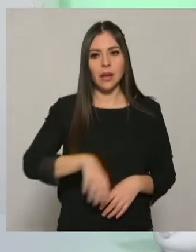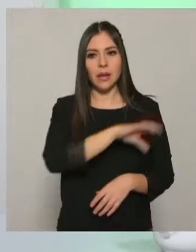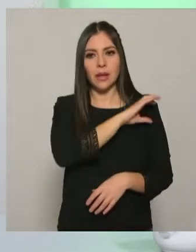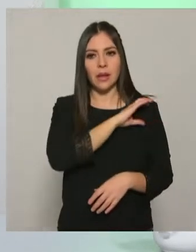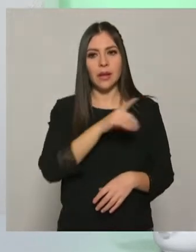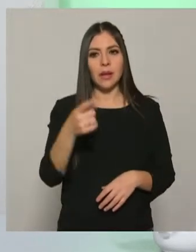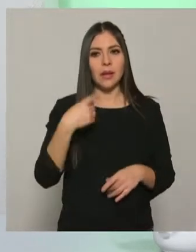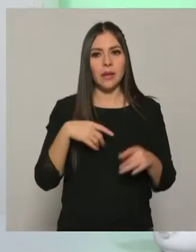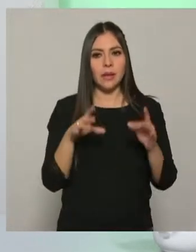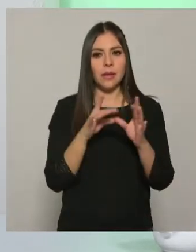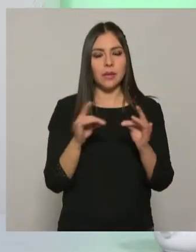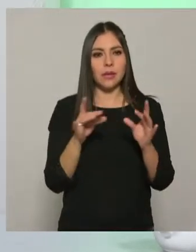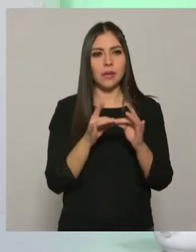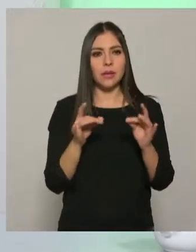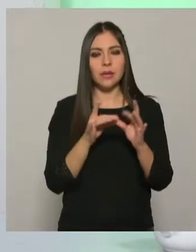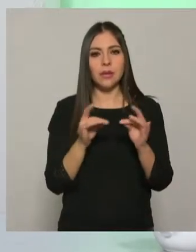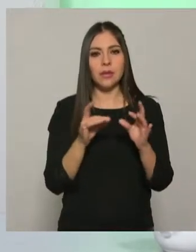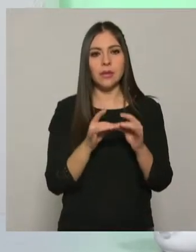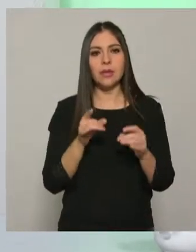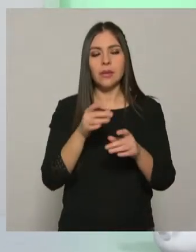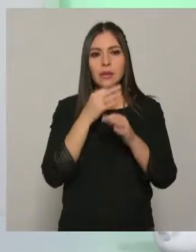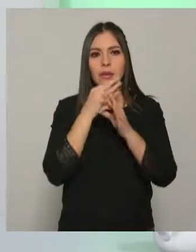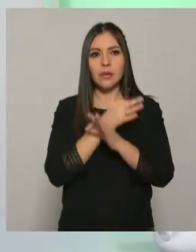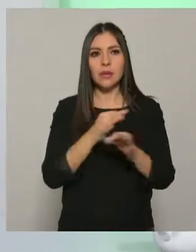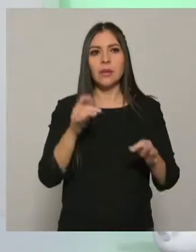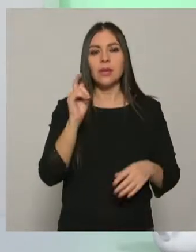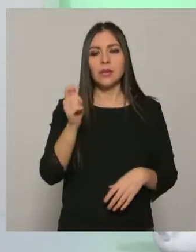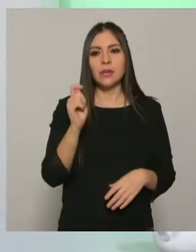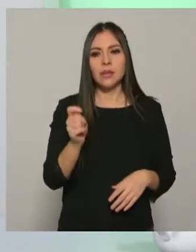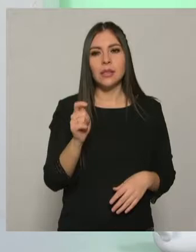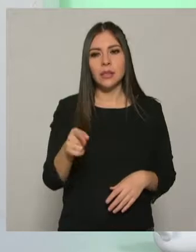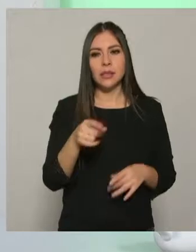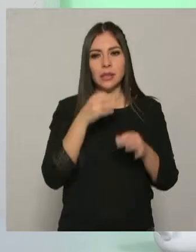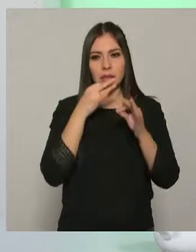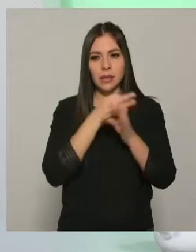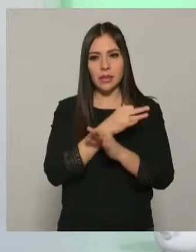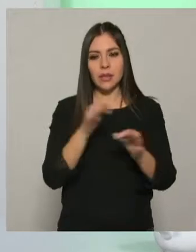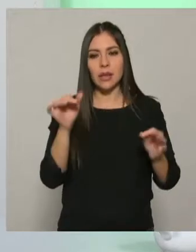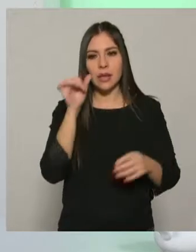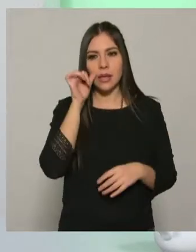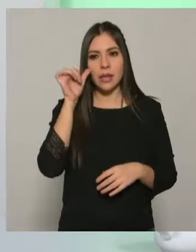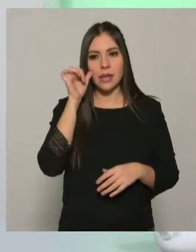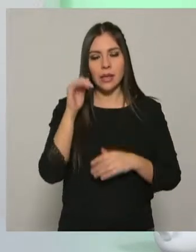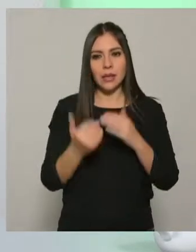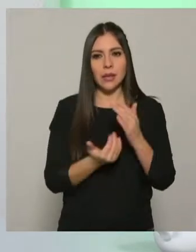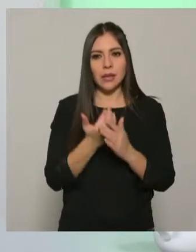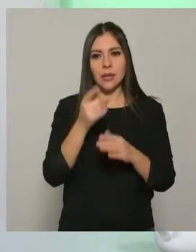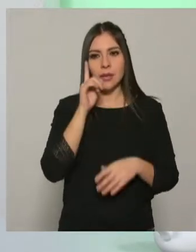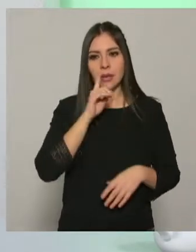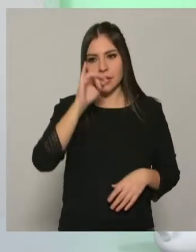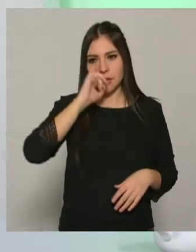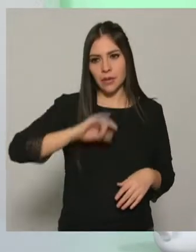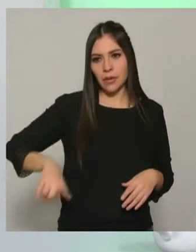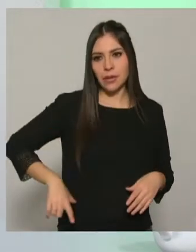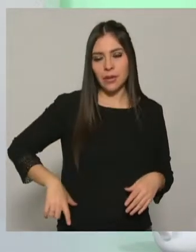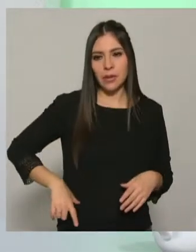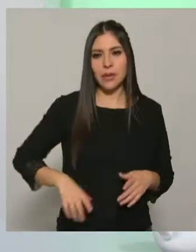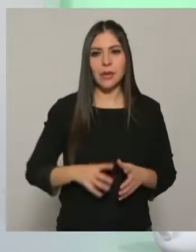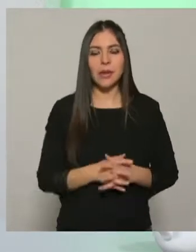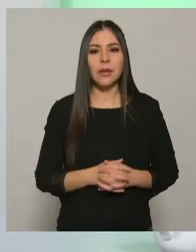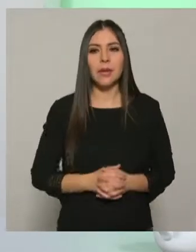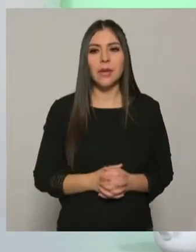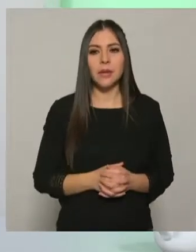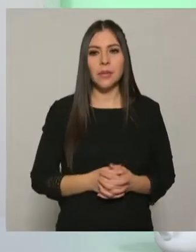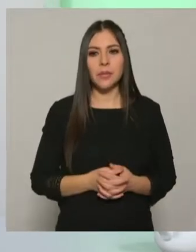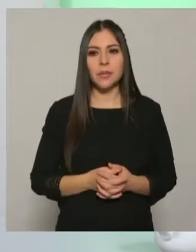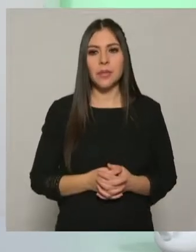Si nos puedes explicar en qué consiste este anuncio que mencionaste, que lanzaste, que diste a conocer ayer en la mañana con la doctora Claudia Sheinbaum. Sí,